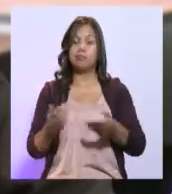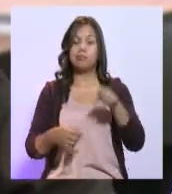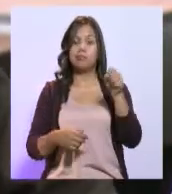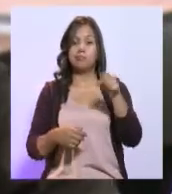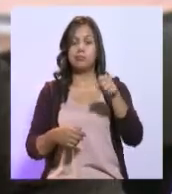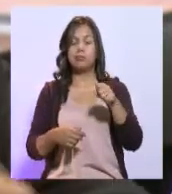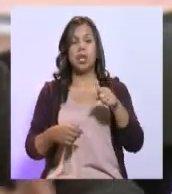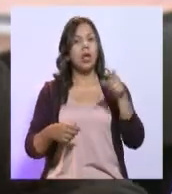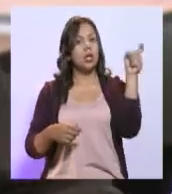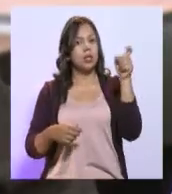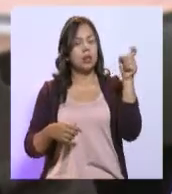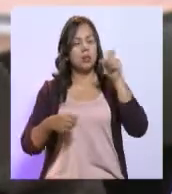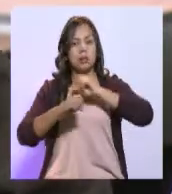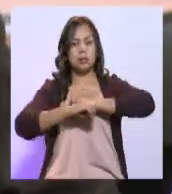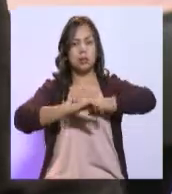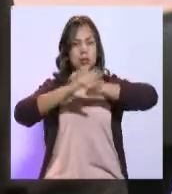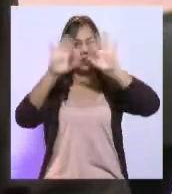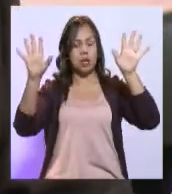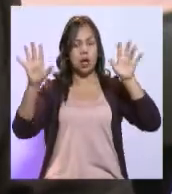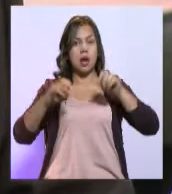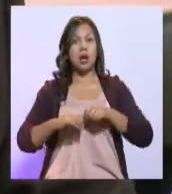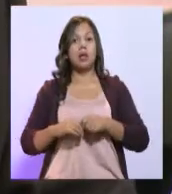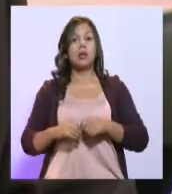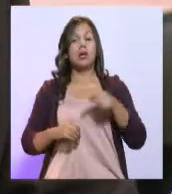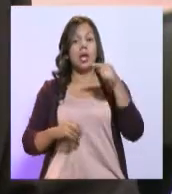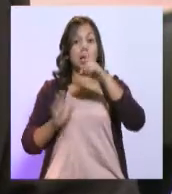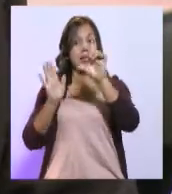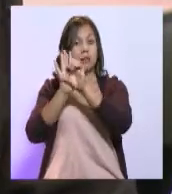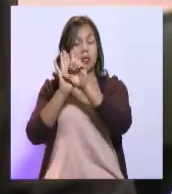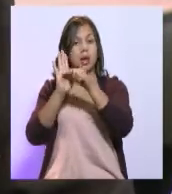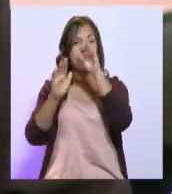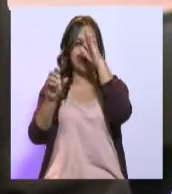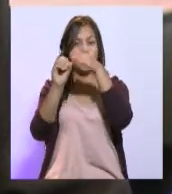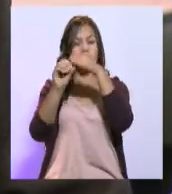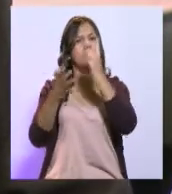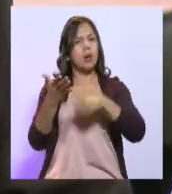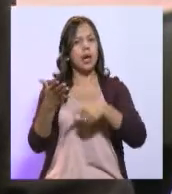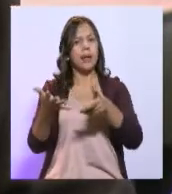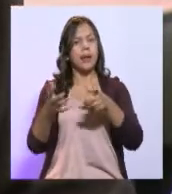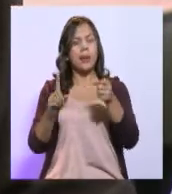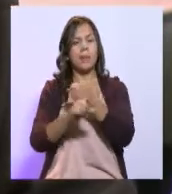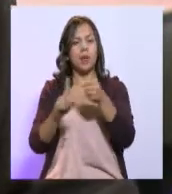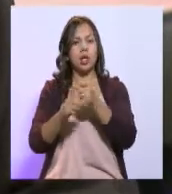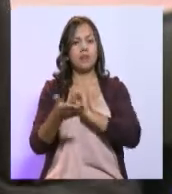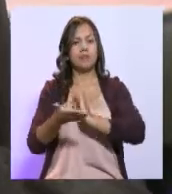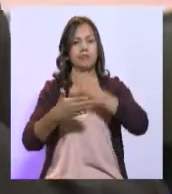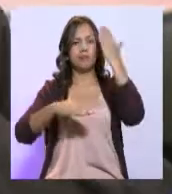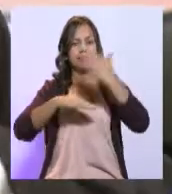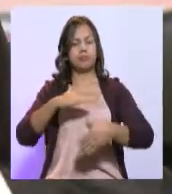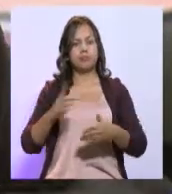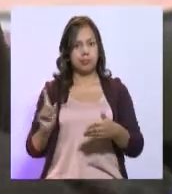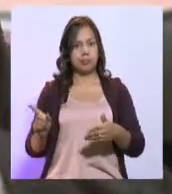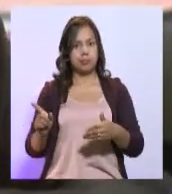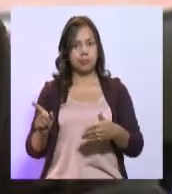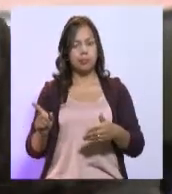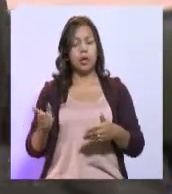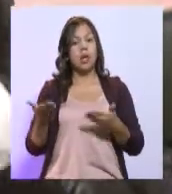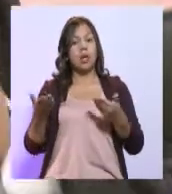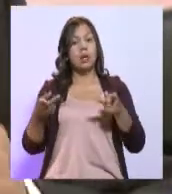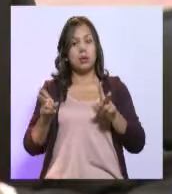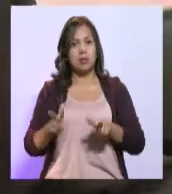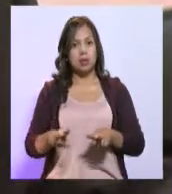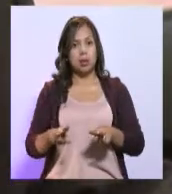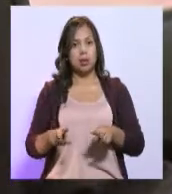y es muy notable, y también lo hable decir, que esta ley busca prevenir todo tipo de violencia desde las medidas